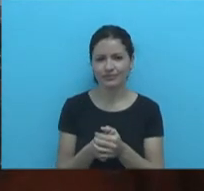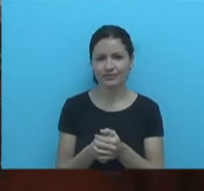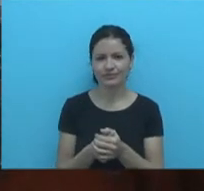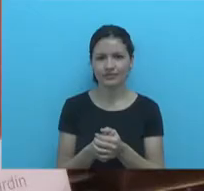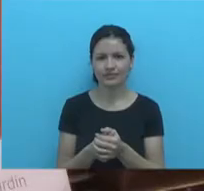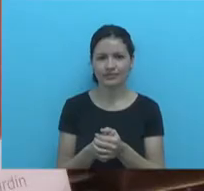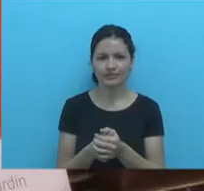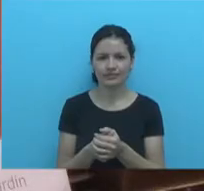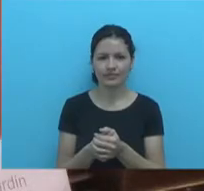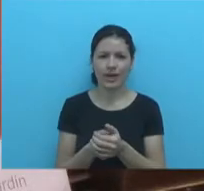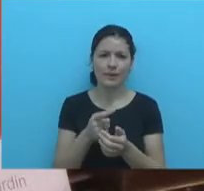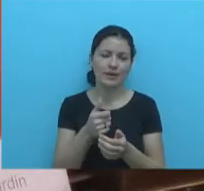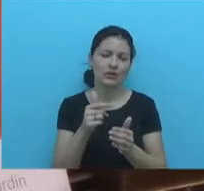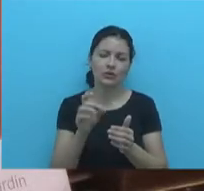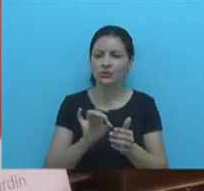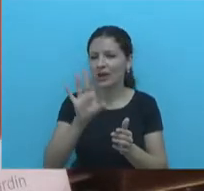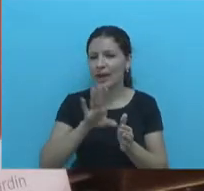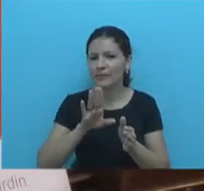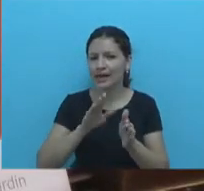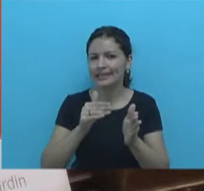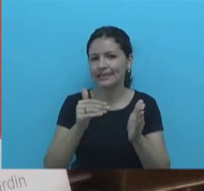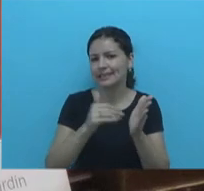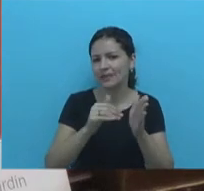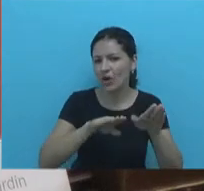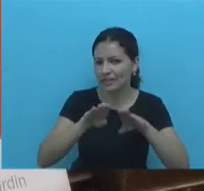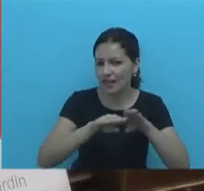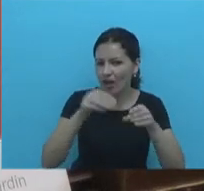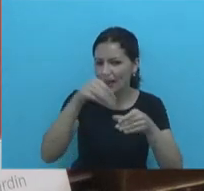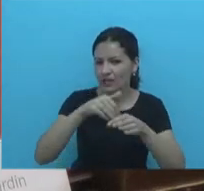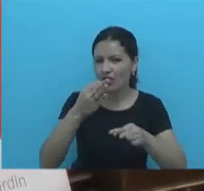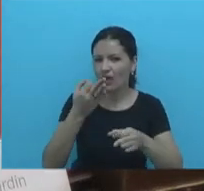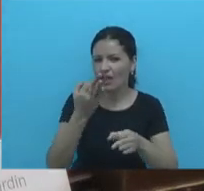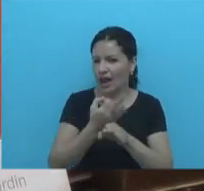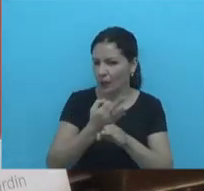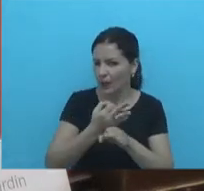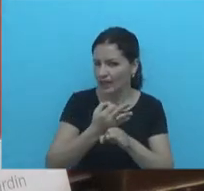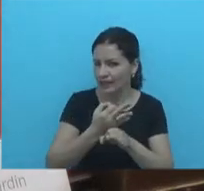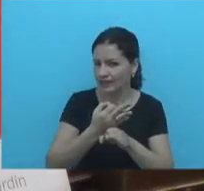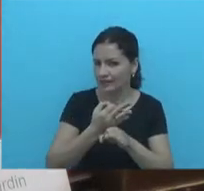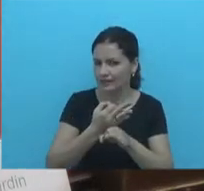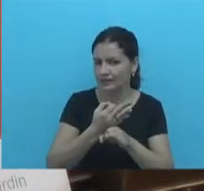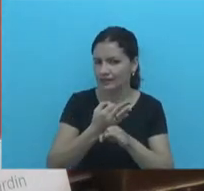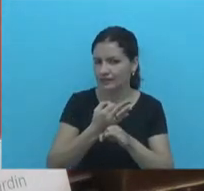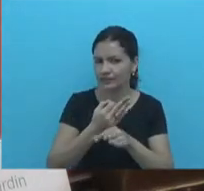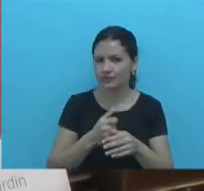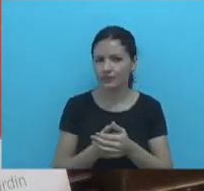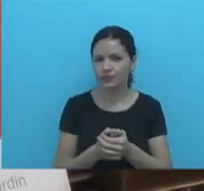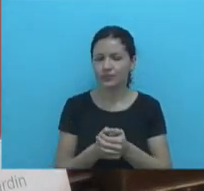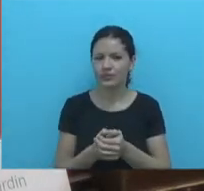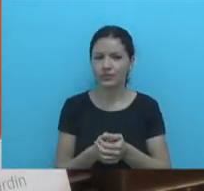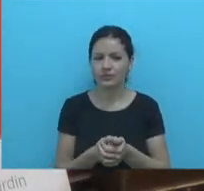Es eso, es una cuestión de organización, es una cuestión que va a estar dentro de la currícula por el motivo de que no, tal vez resulte muy